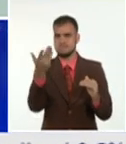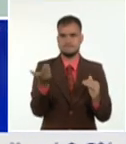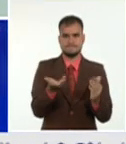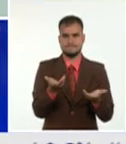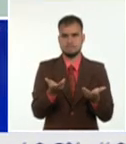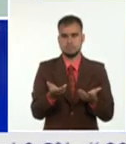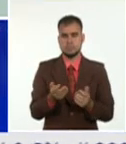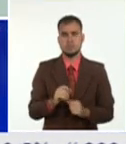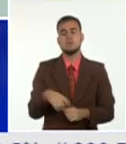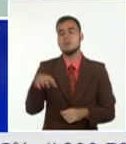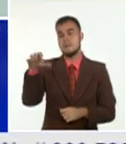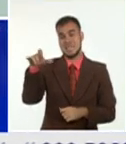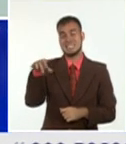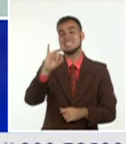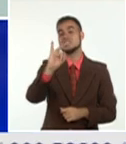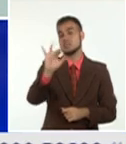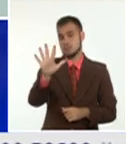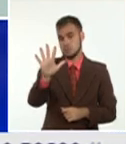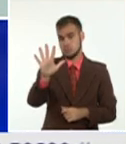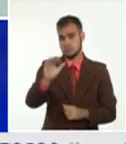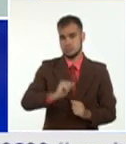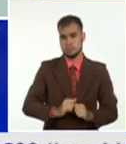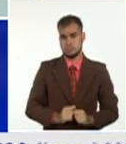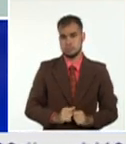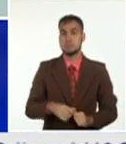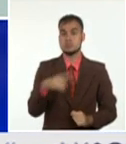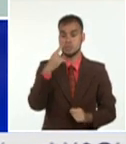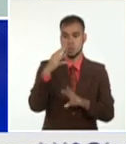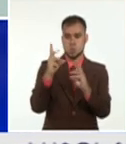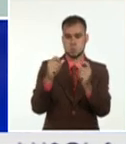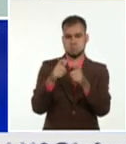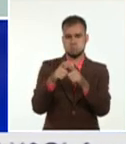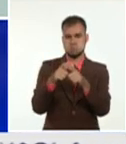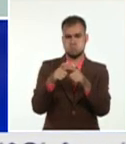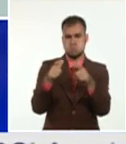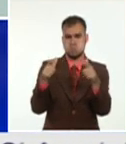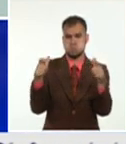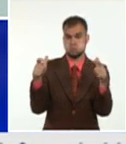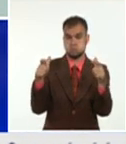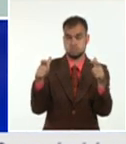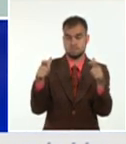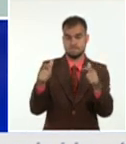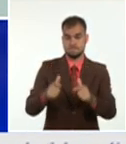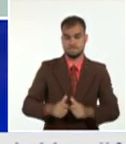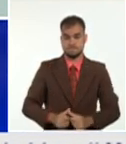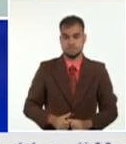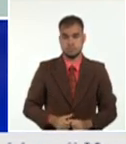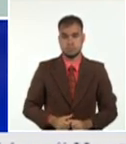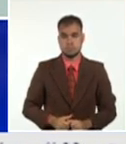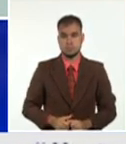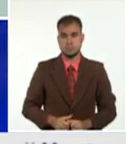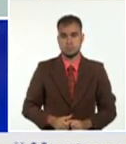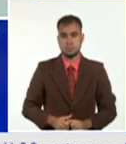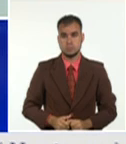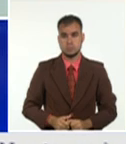75 casos ayer, incrementa el número en comparación con el día anterior, 29,